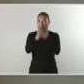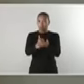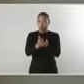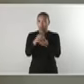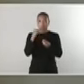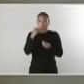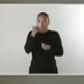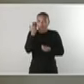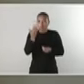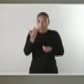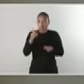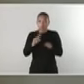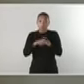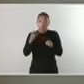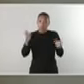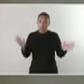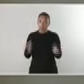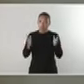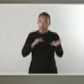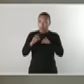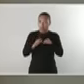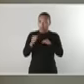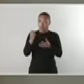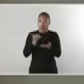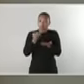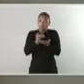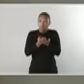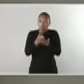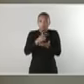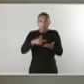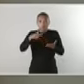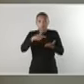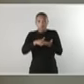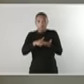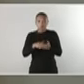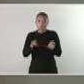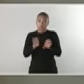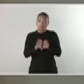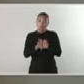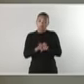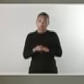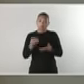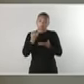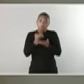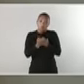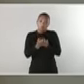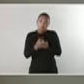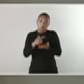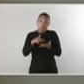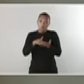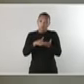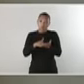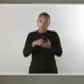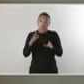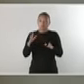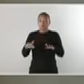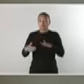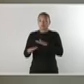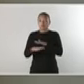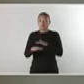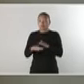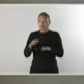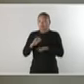que sostienen la economía local el 45% de la economía local es sostenida por la por las empresas